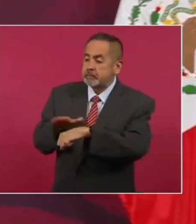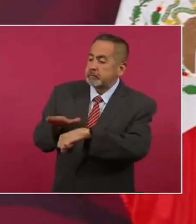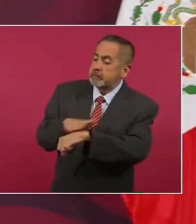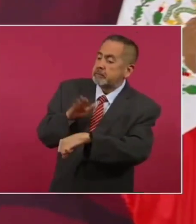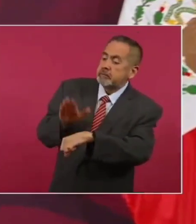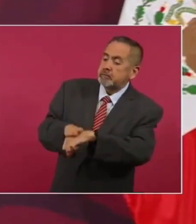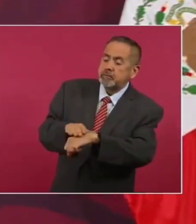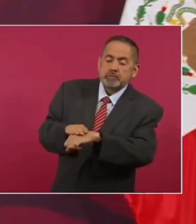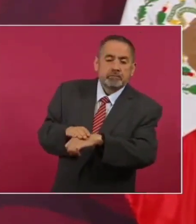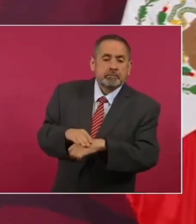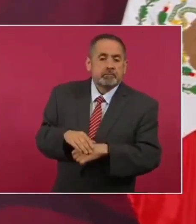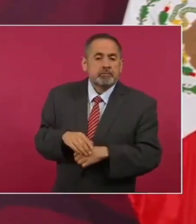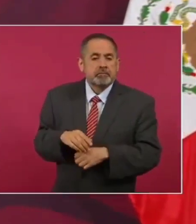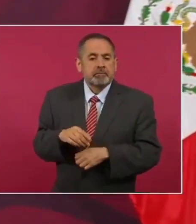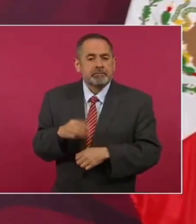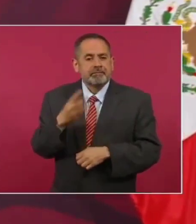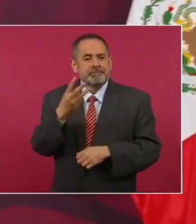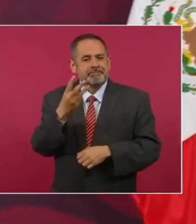3 estrellas.